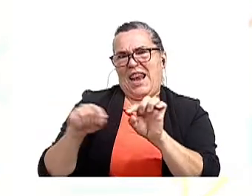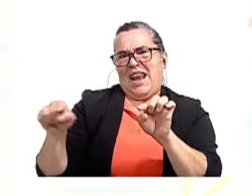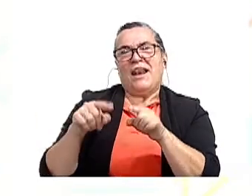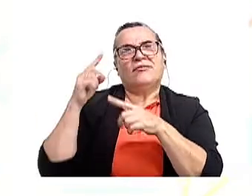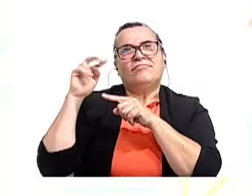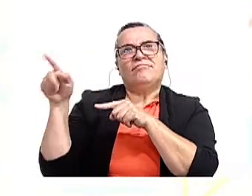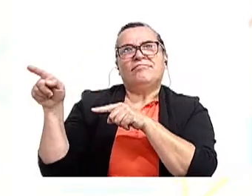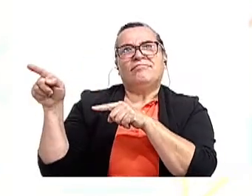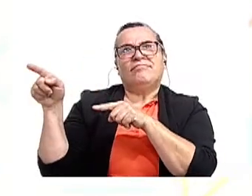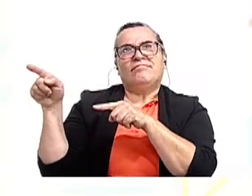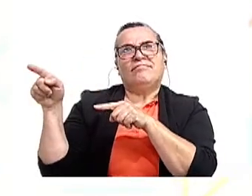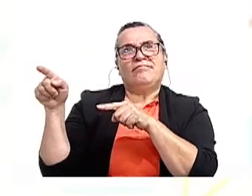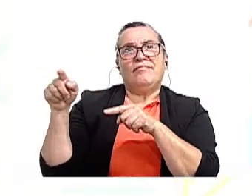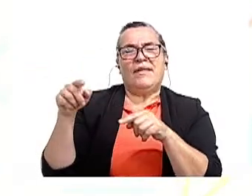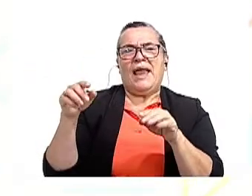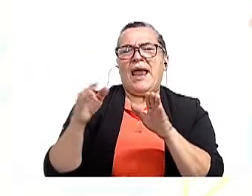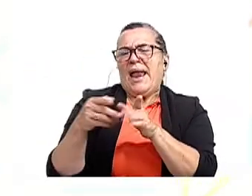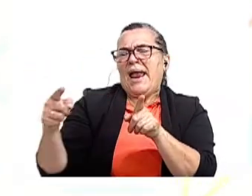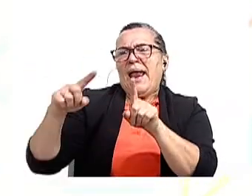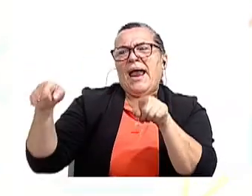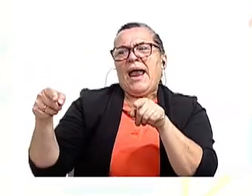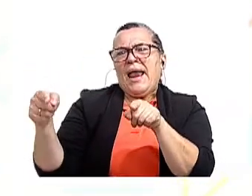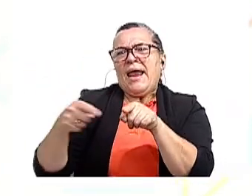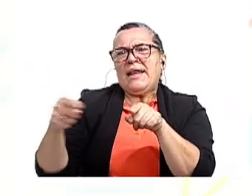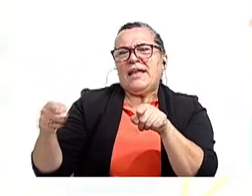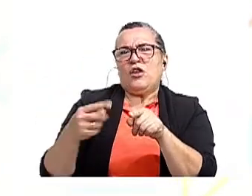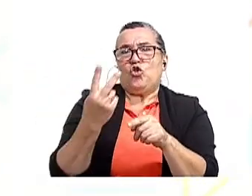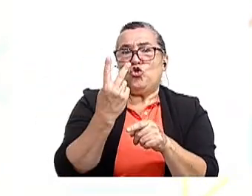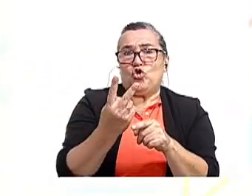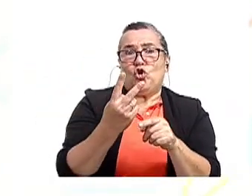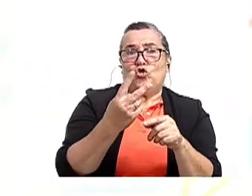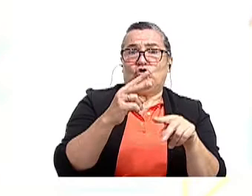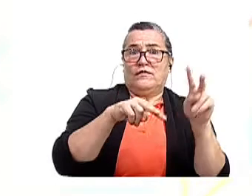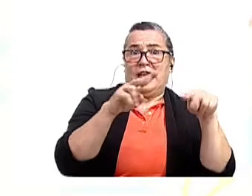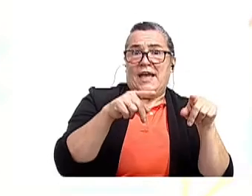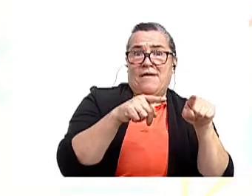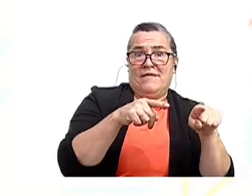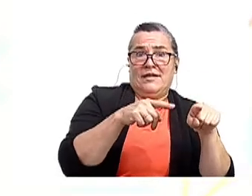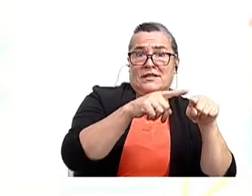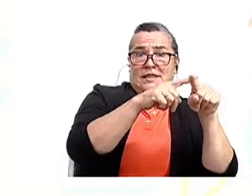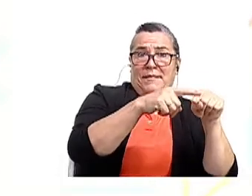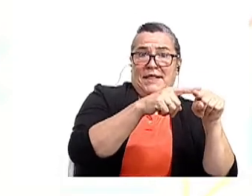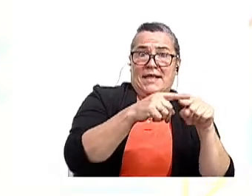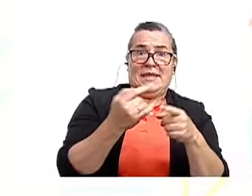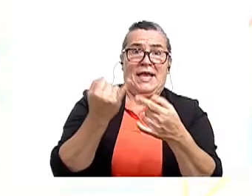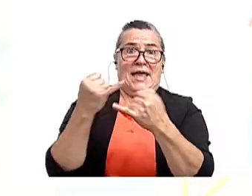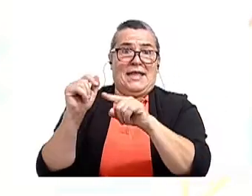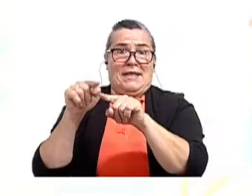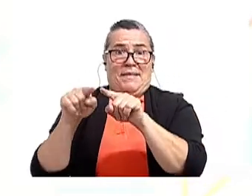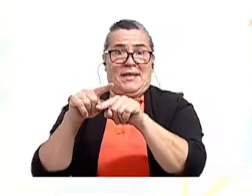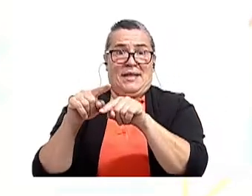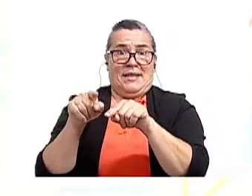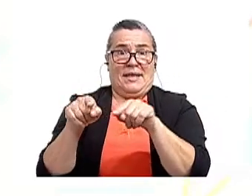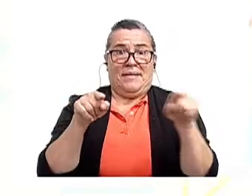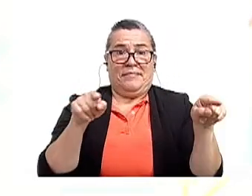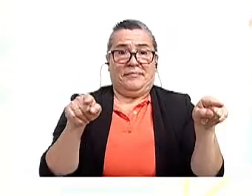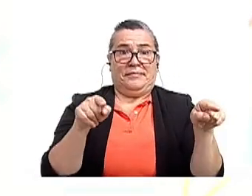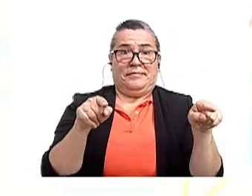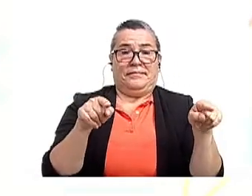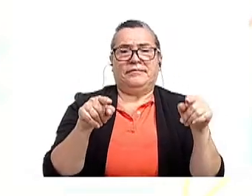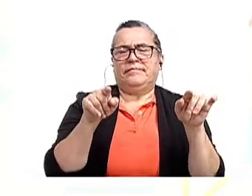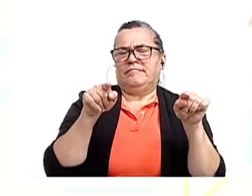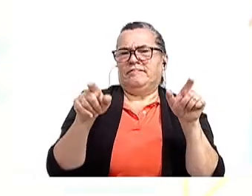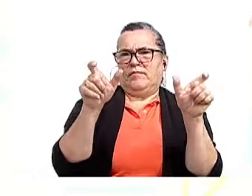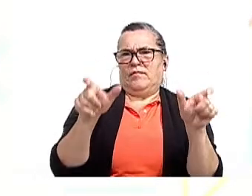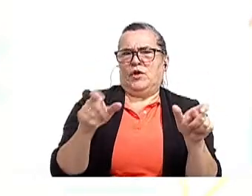criterio de una función lineal relacionaba dos variables, una variable que es dependiente y una variable que es independiente. En nuestro